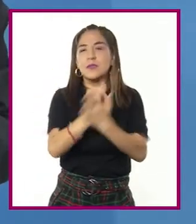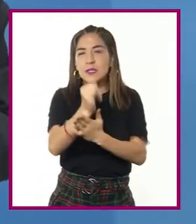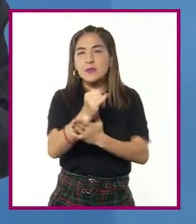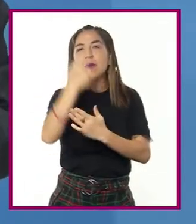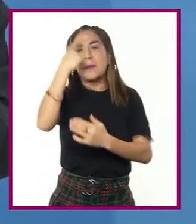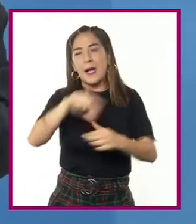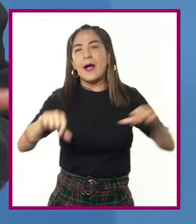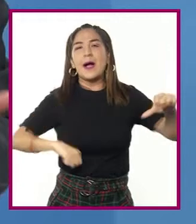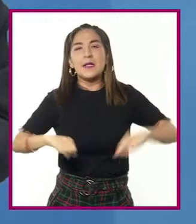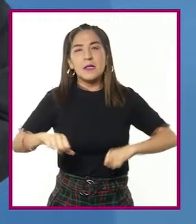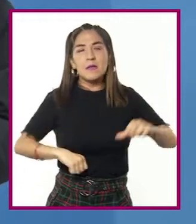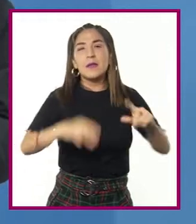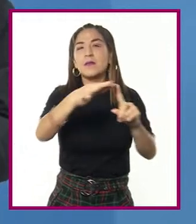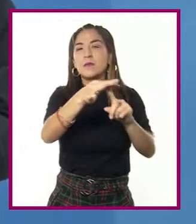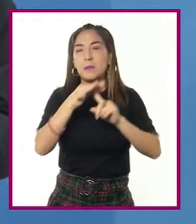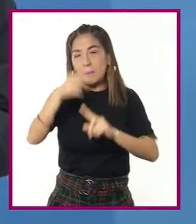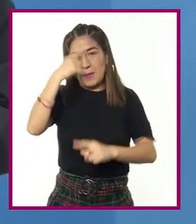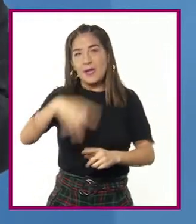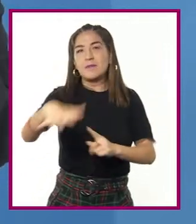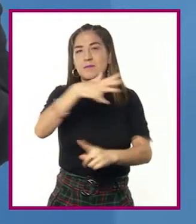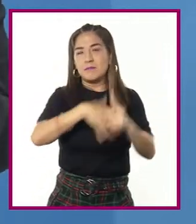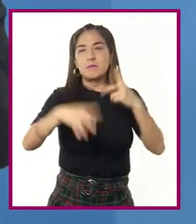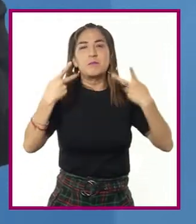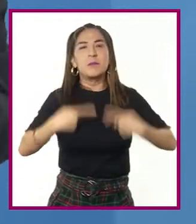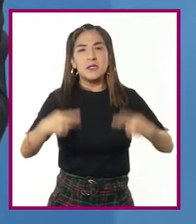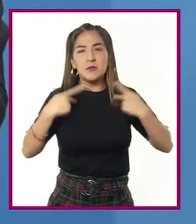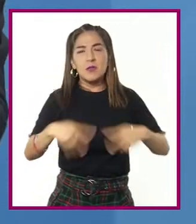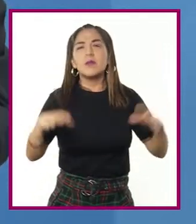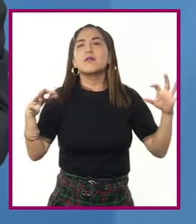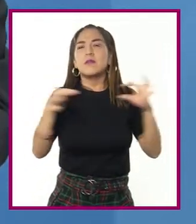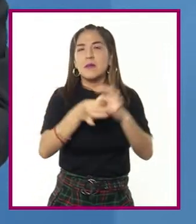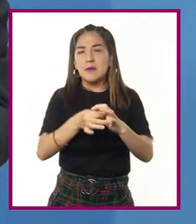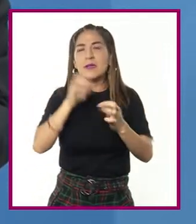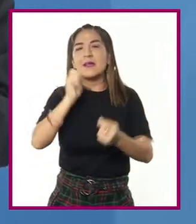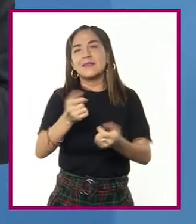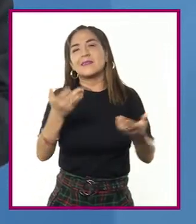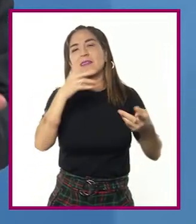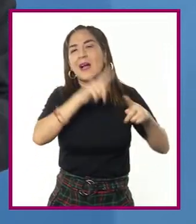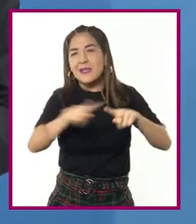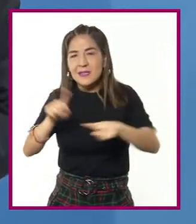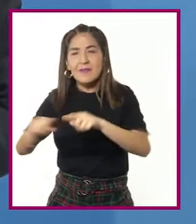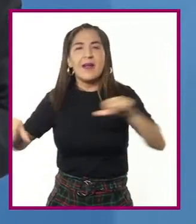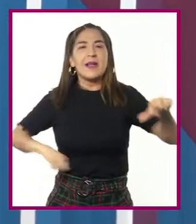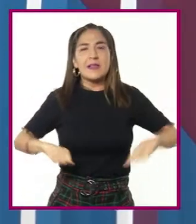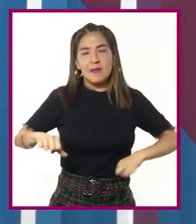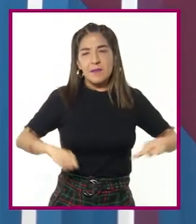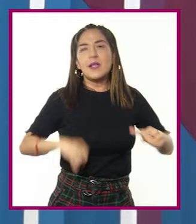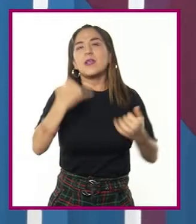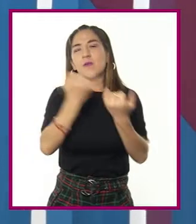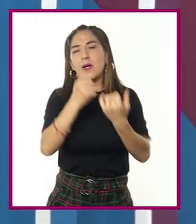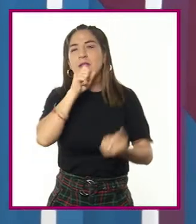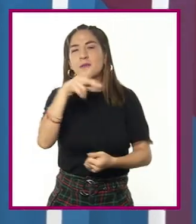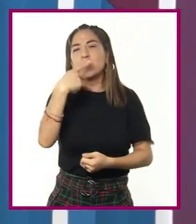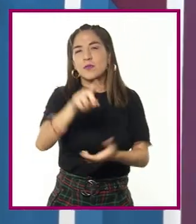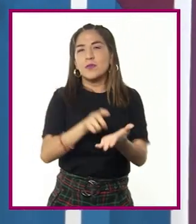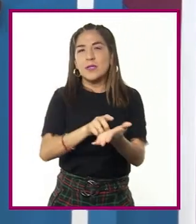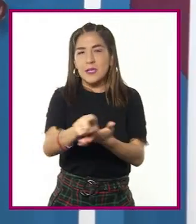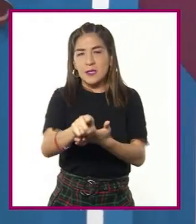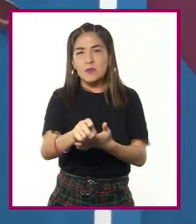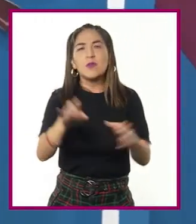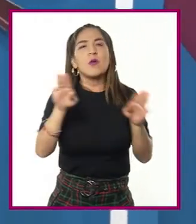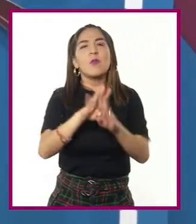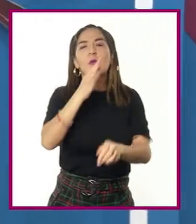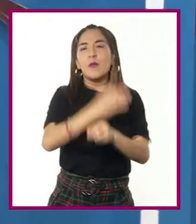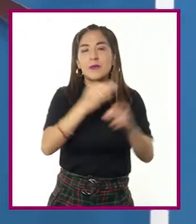las acciones que se tomen para la población, relacionadas con los asuntos comunes y sus derechos. Para ayudarnos a